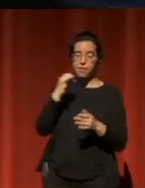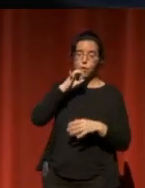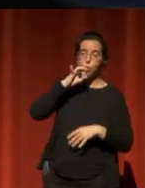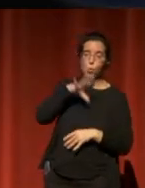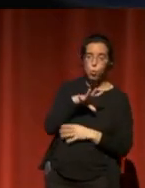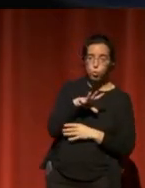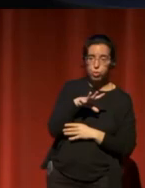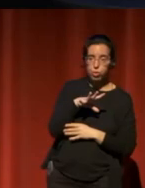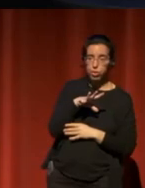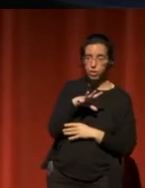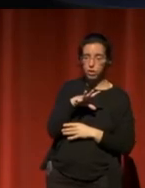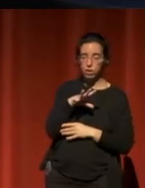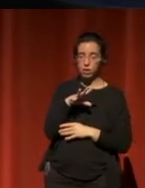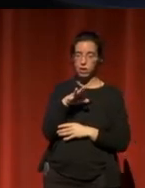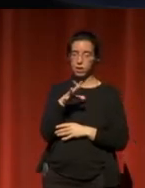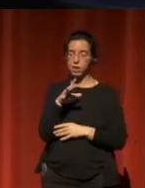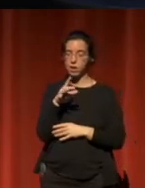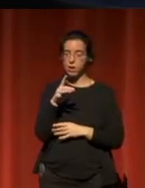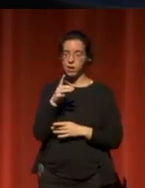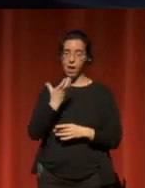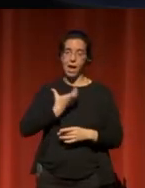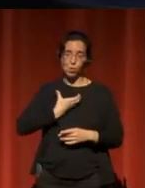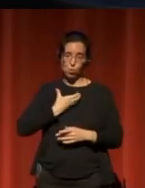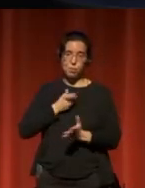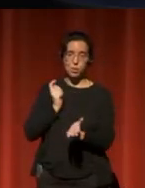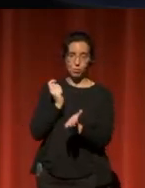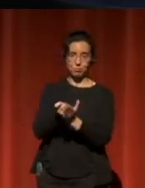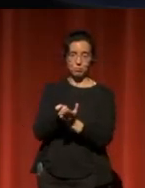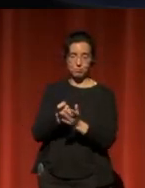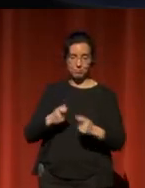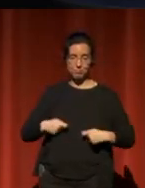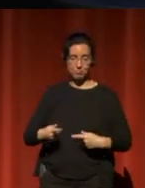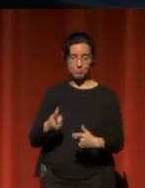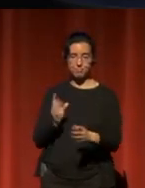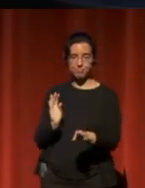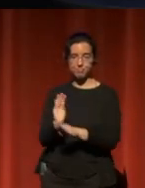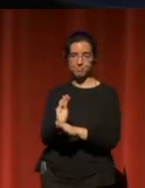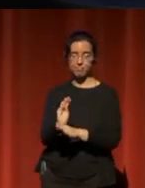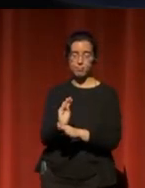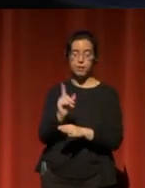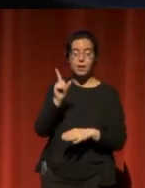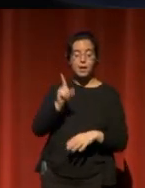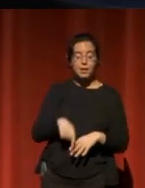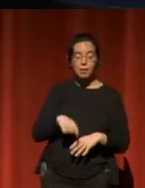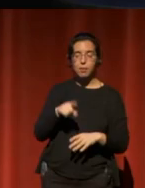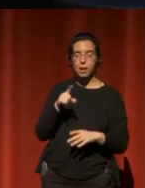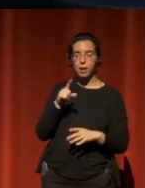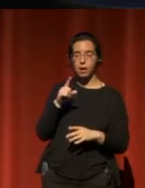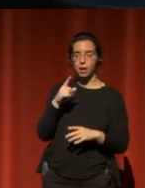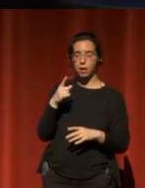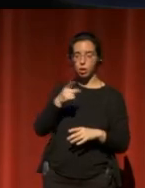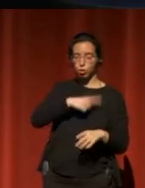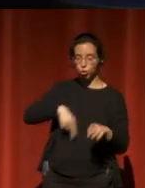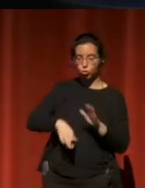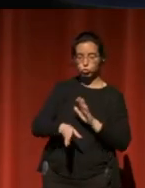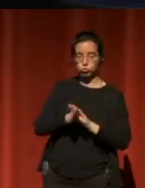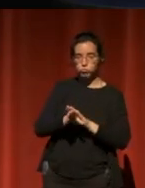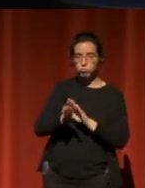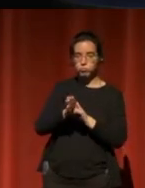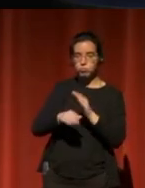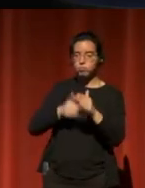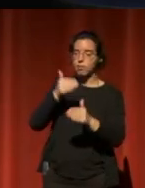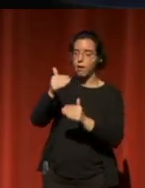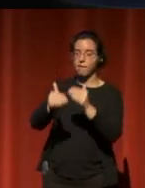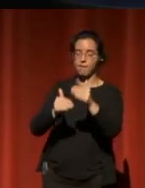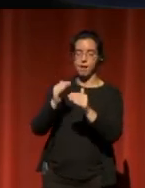la tiene que pagar el ayuntamiento, ¿no? Y sobre todo Caminamos hacia la